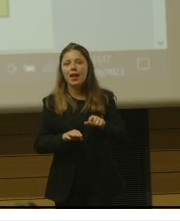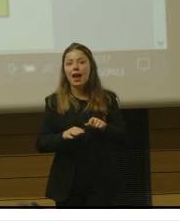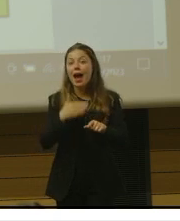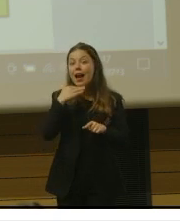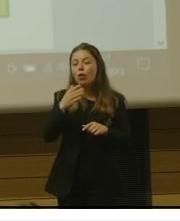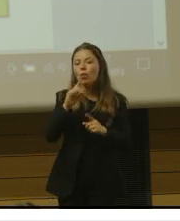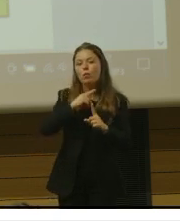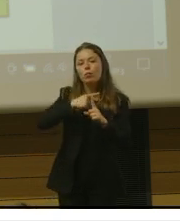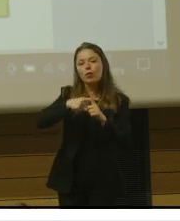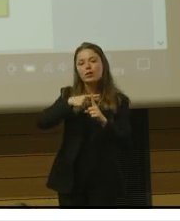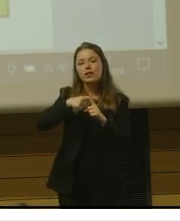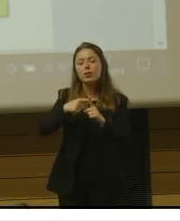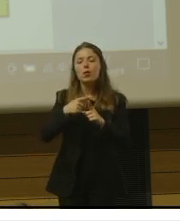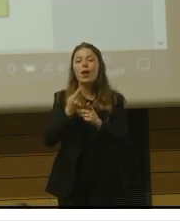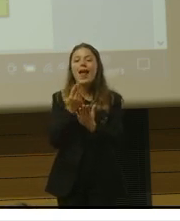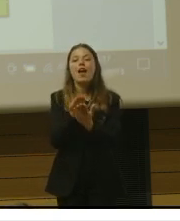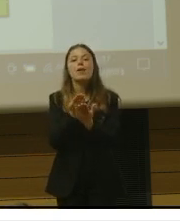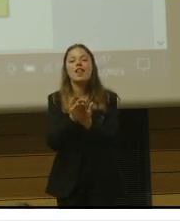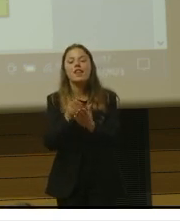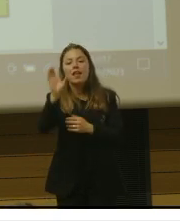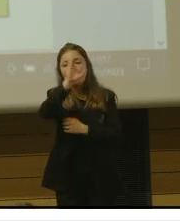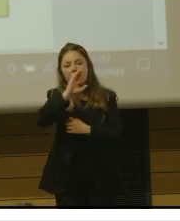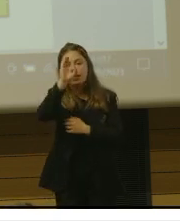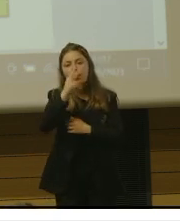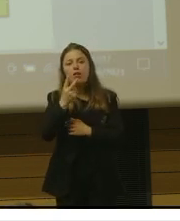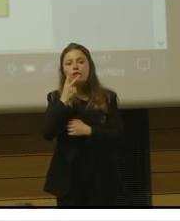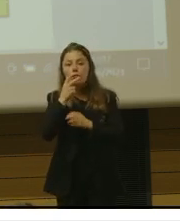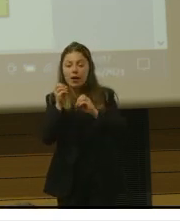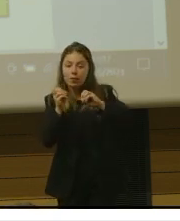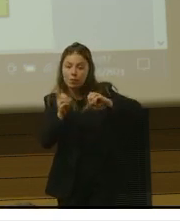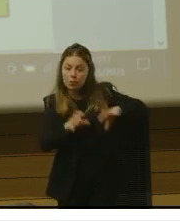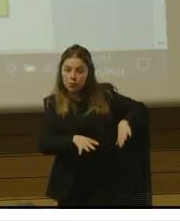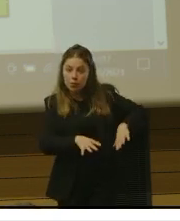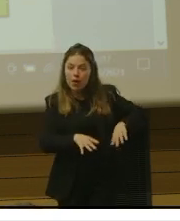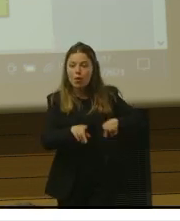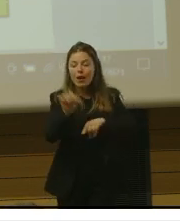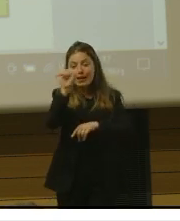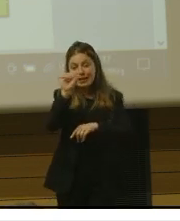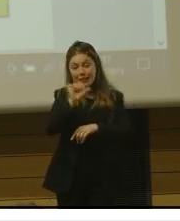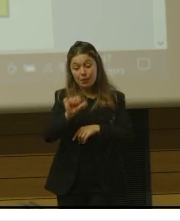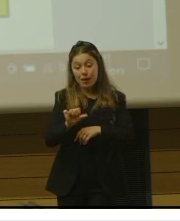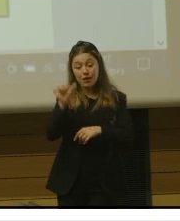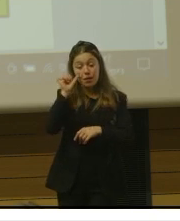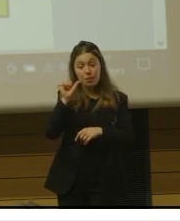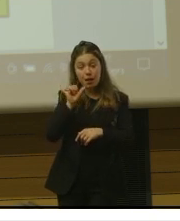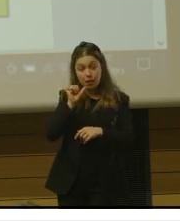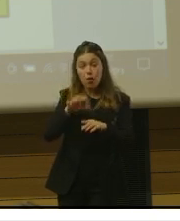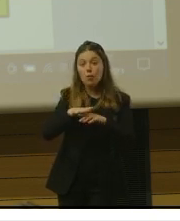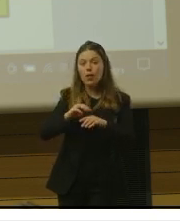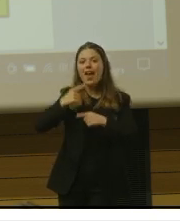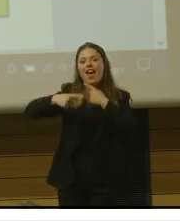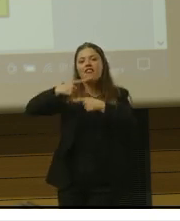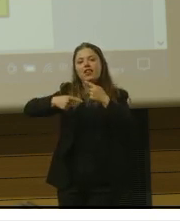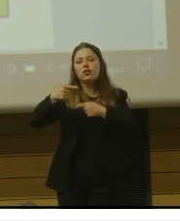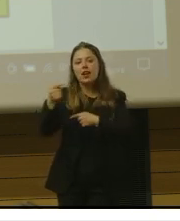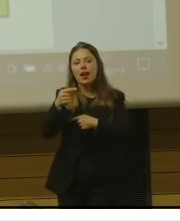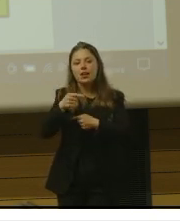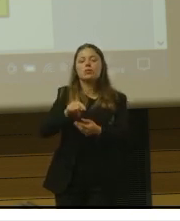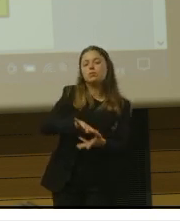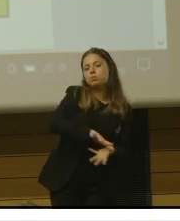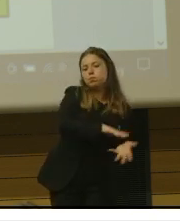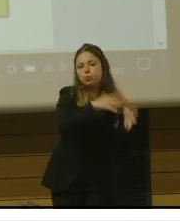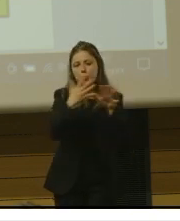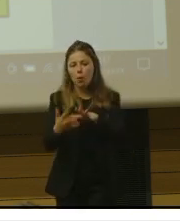que muestra la evidencia científica es que dejar de fumar, sobre todo durante las primeras semanas del embarazo, puede revertir esos efectos